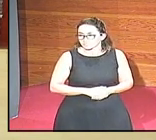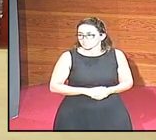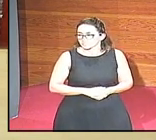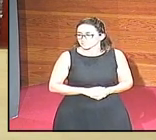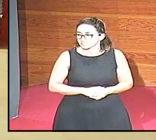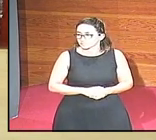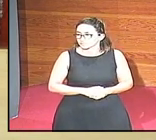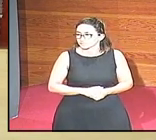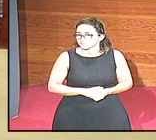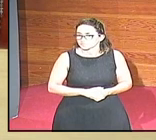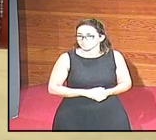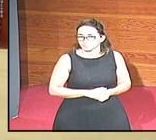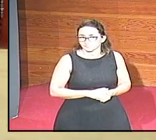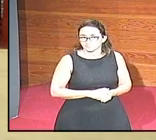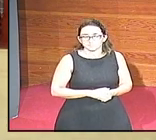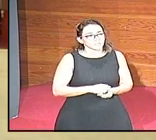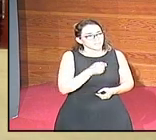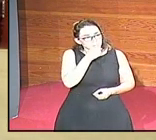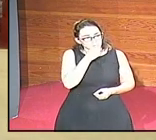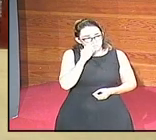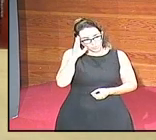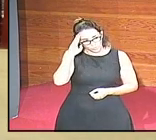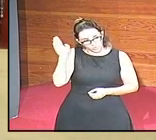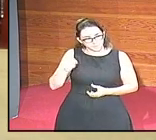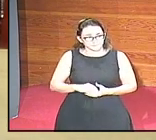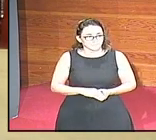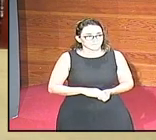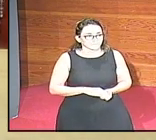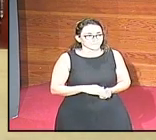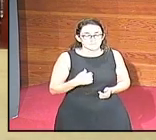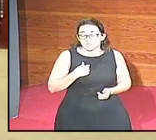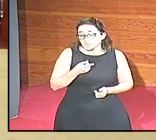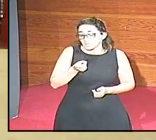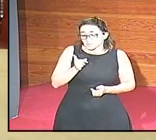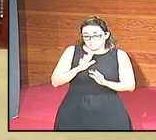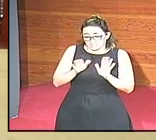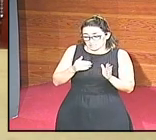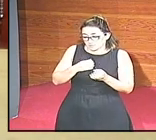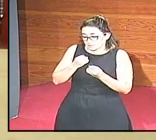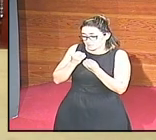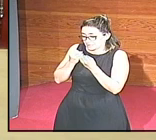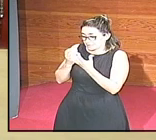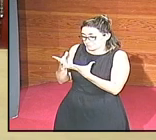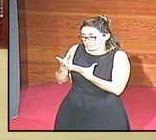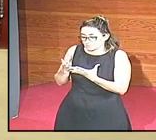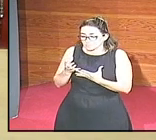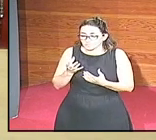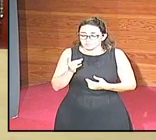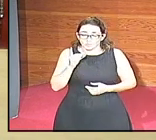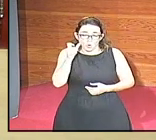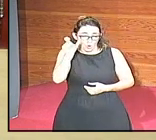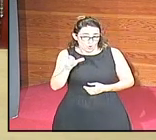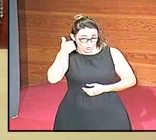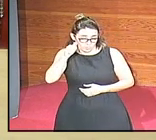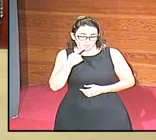Hola. Hola, aquí. Perdón. Nada, solo quería decir yo que decía Desmond Tutu, decía que